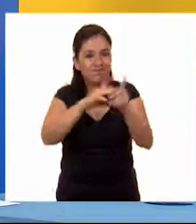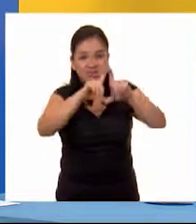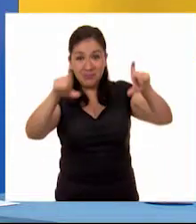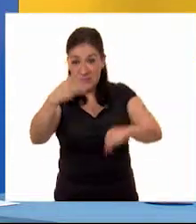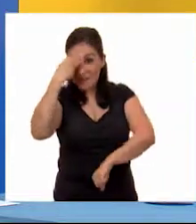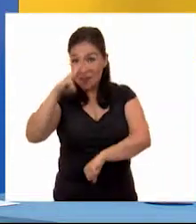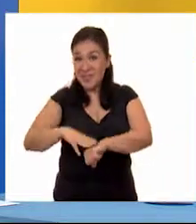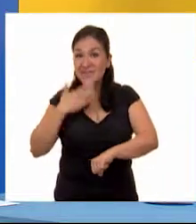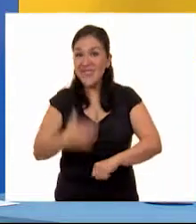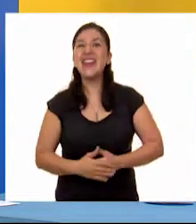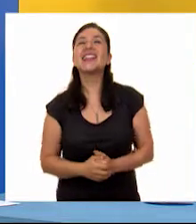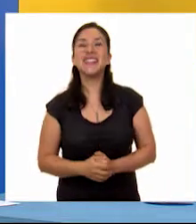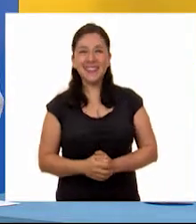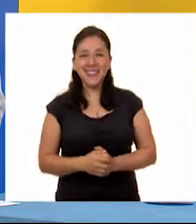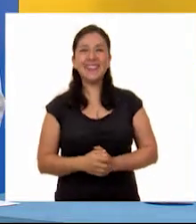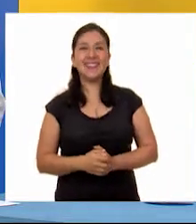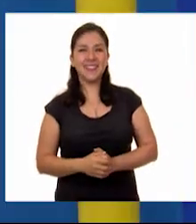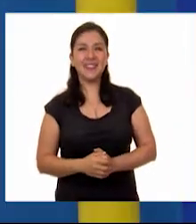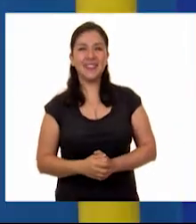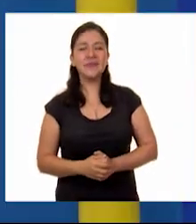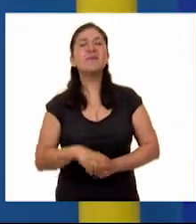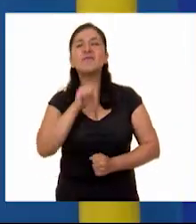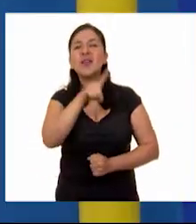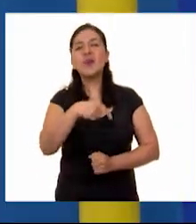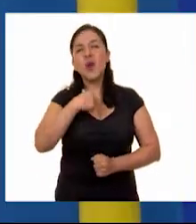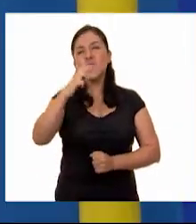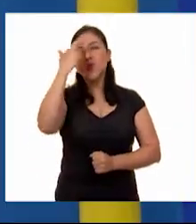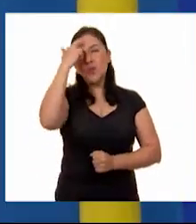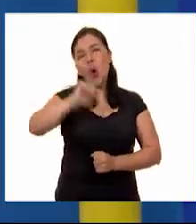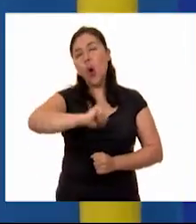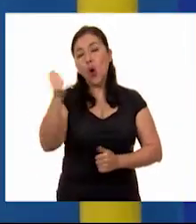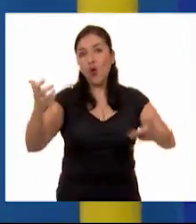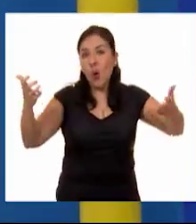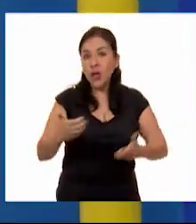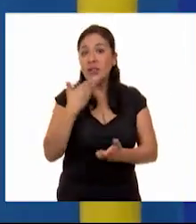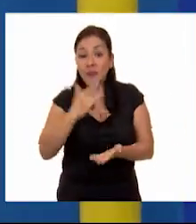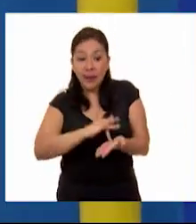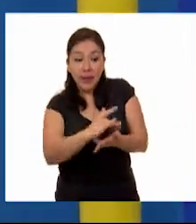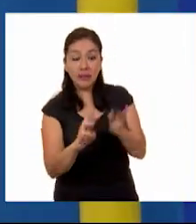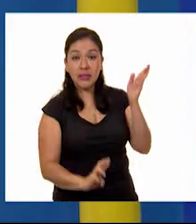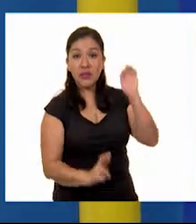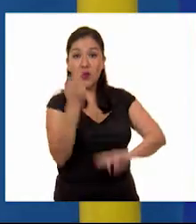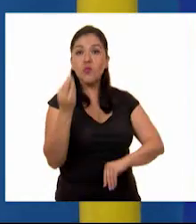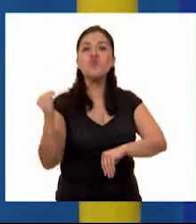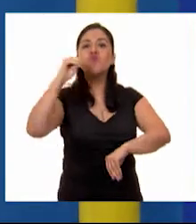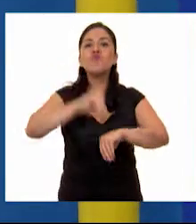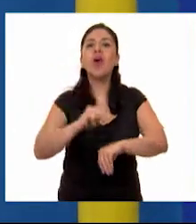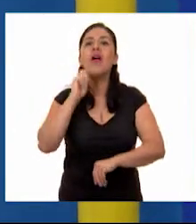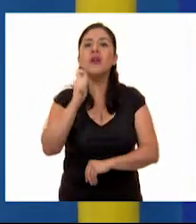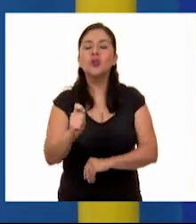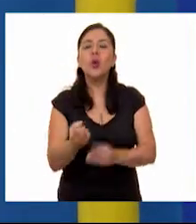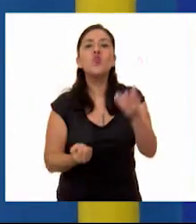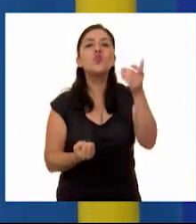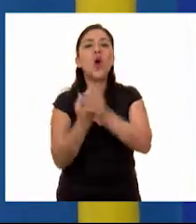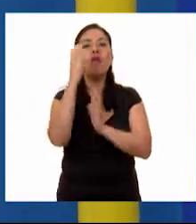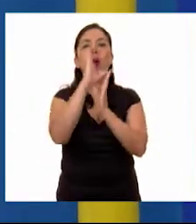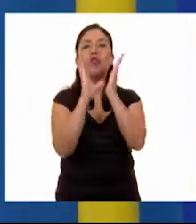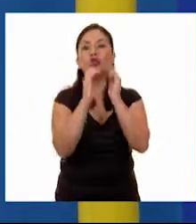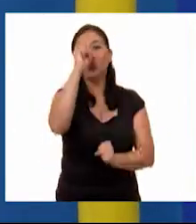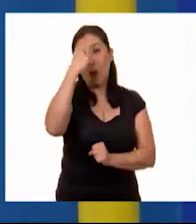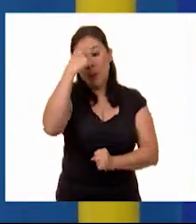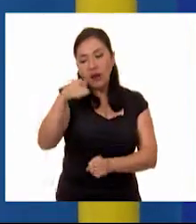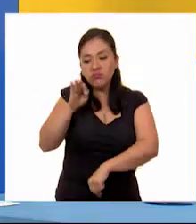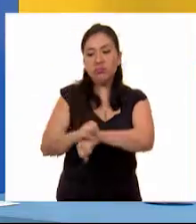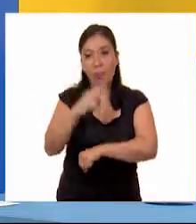memoria! Gracias. Además, recuerdo que otro de los logros de la revolución fue la creación de una nueva constitución para